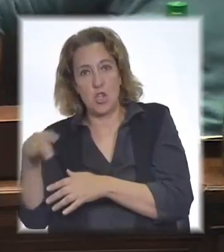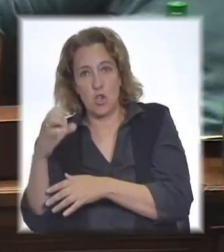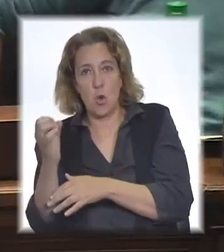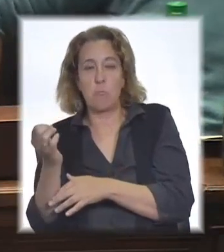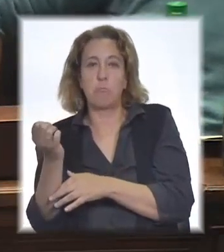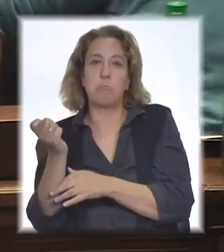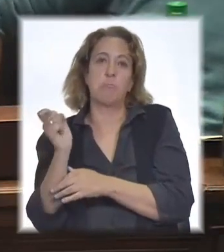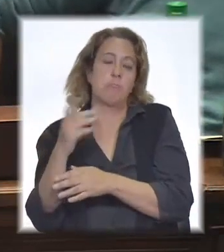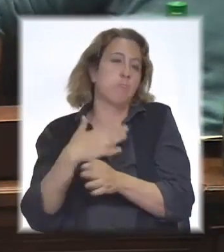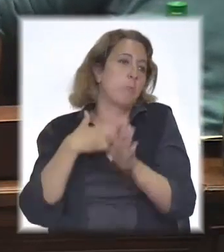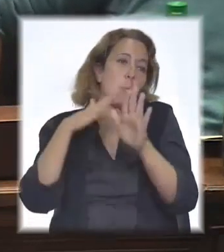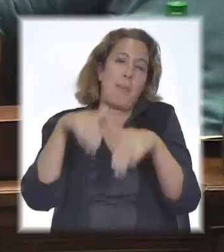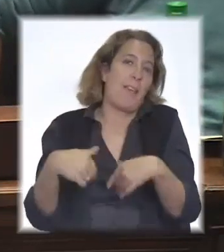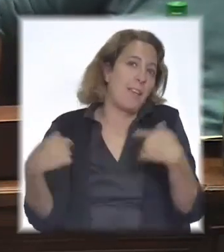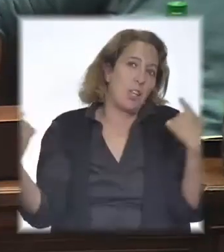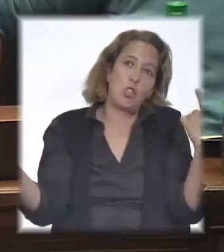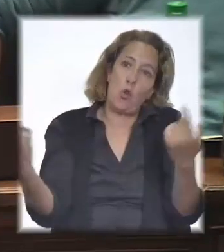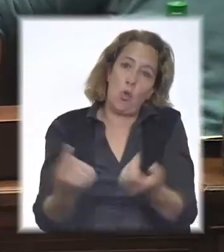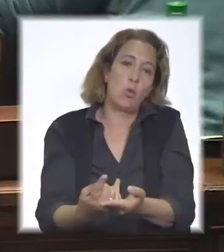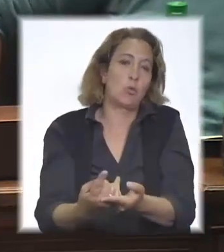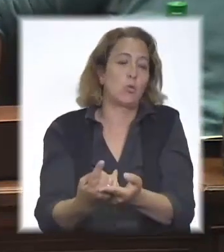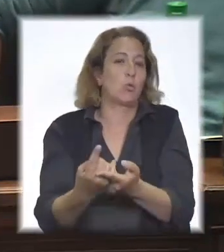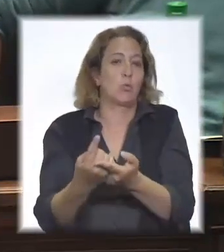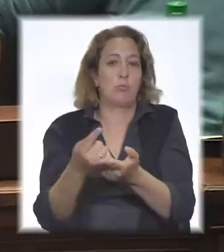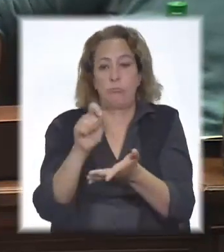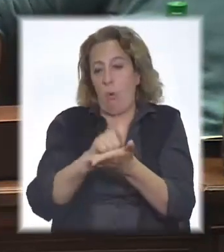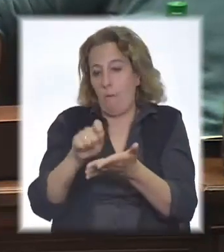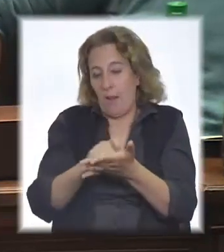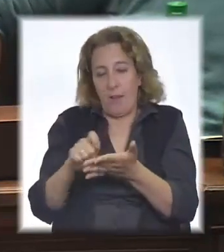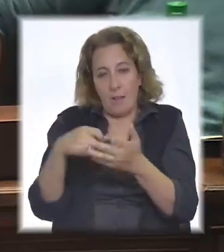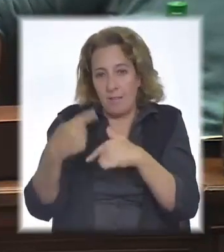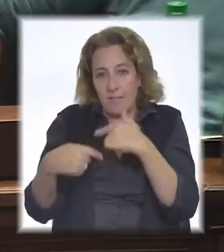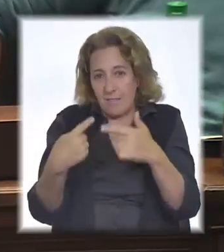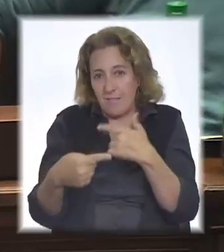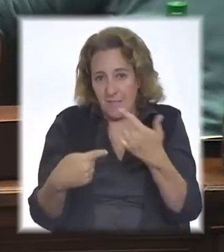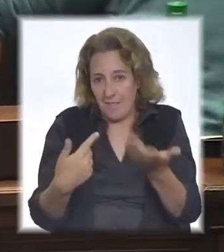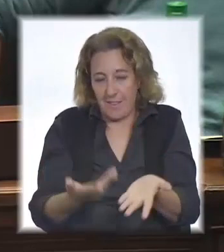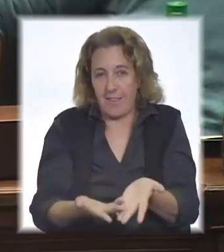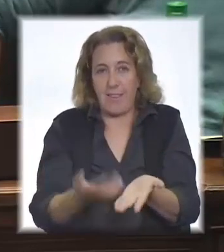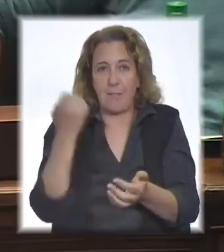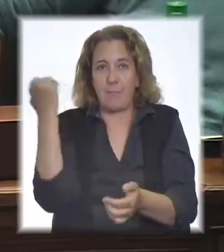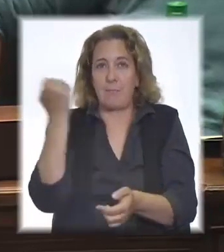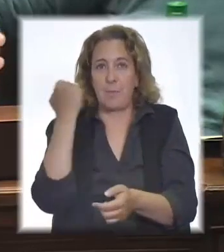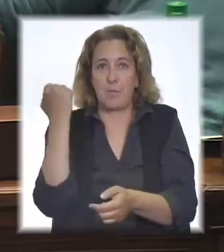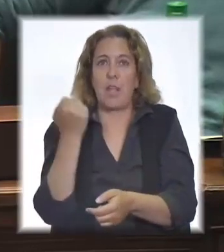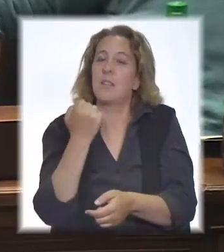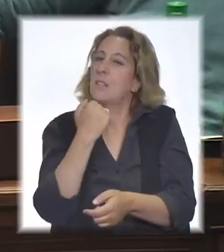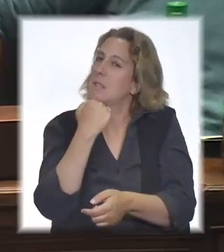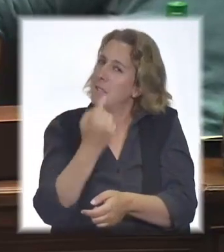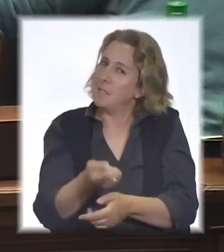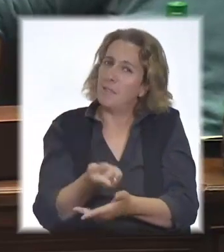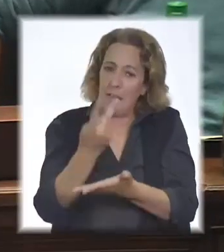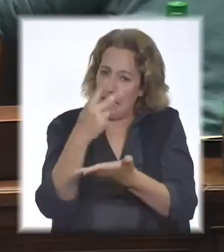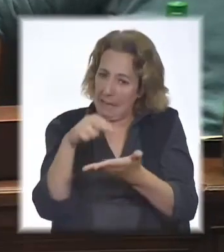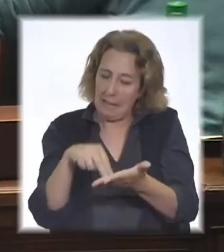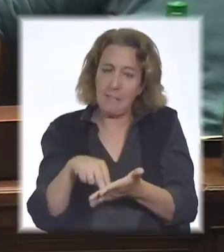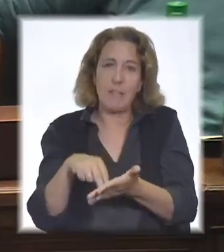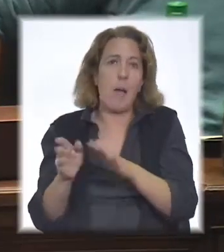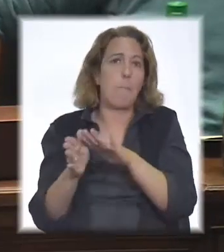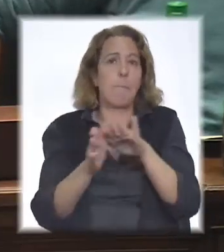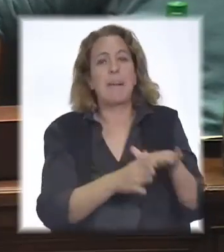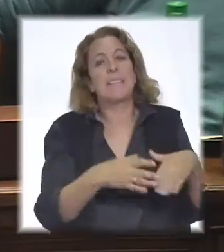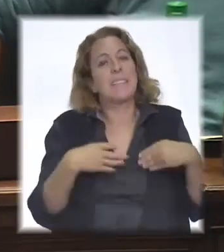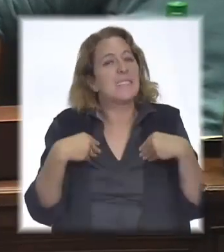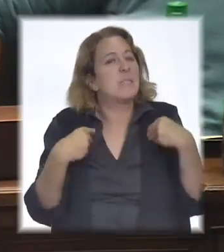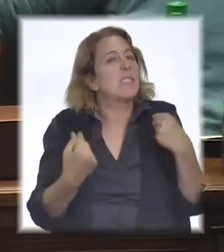nos pertenece a todos es una obra viva es una obra que vale la pena leer más allá de la sensibilidad de cada